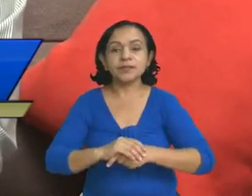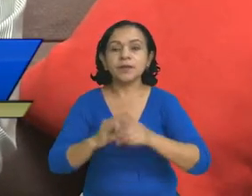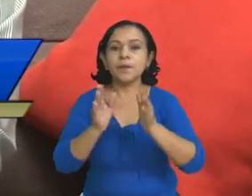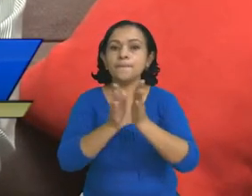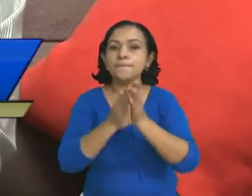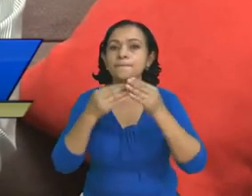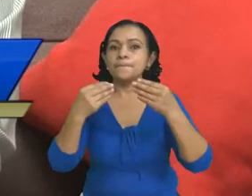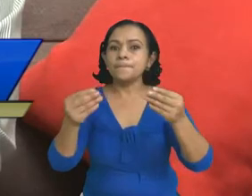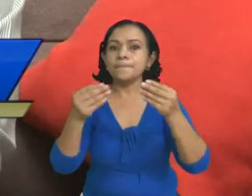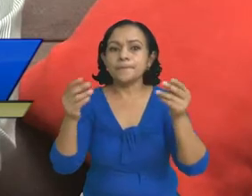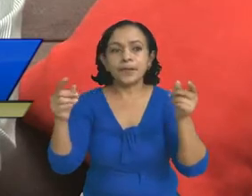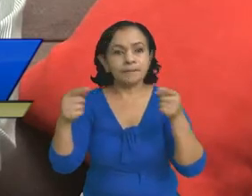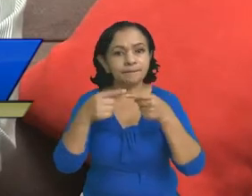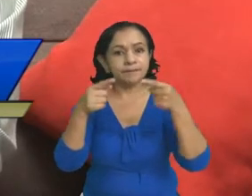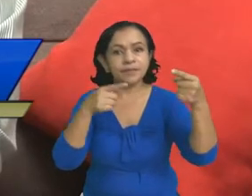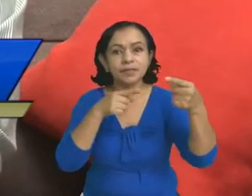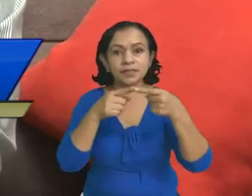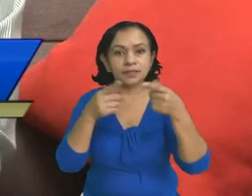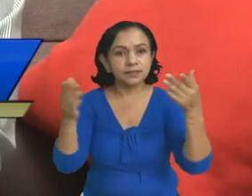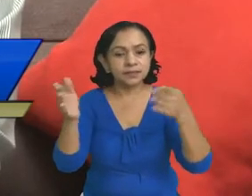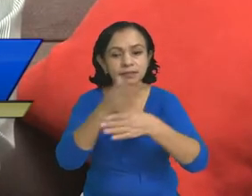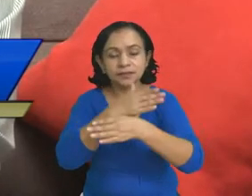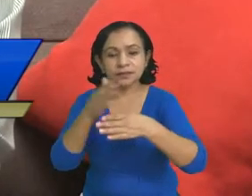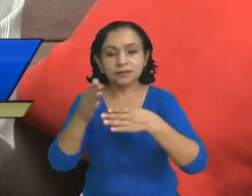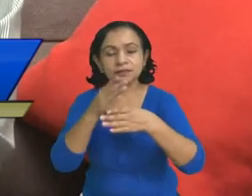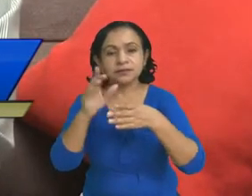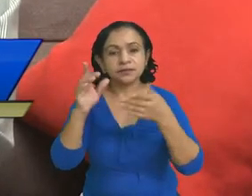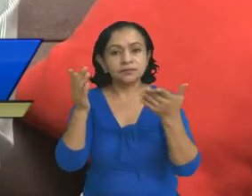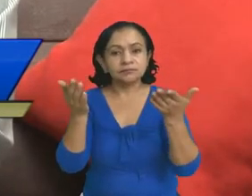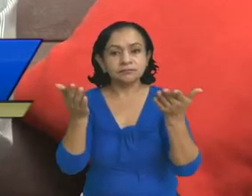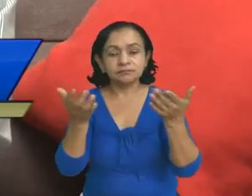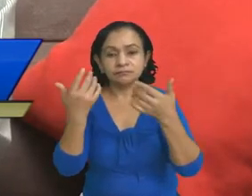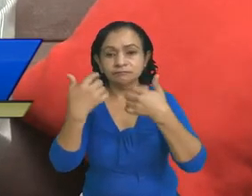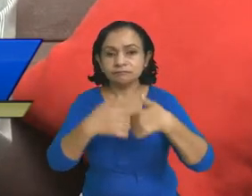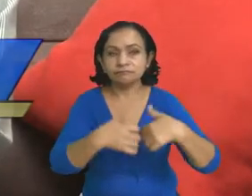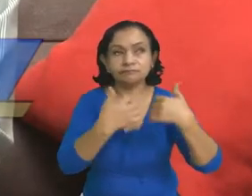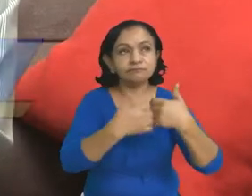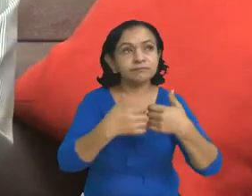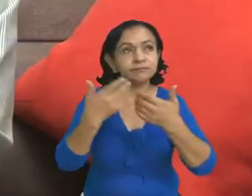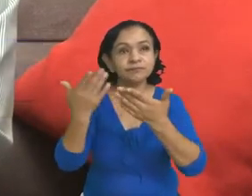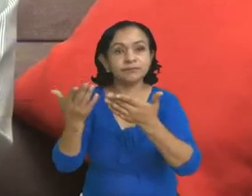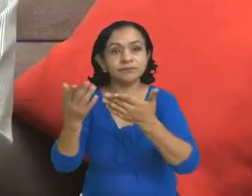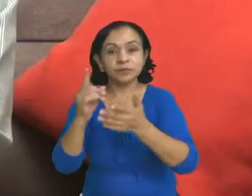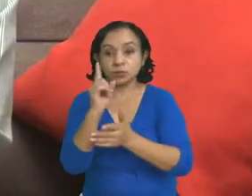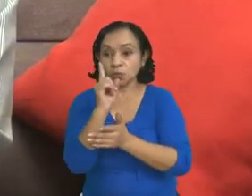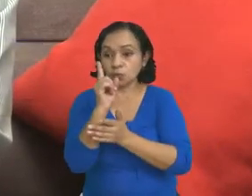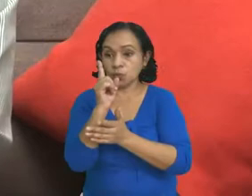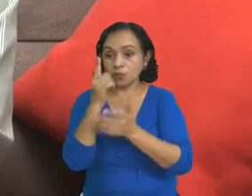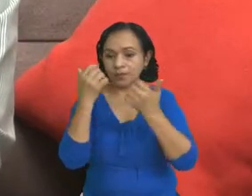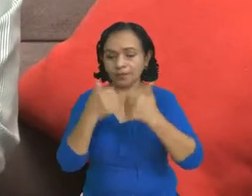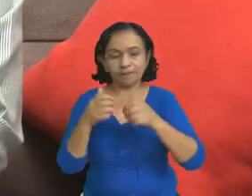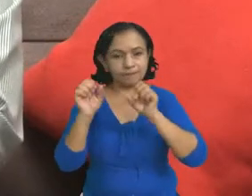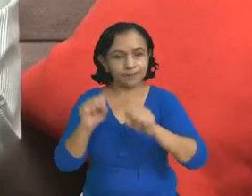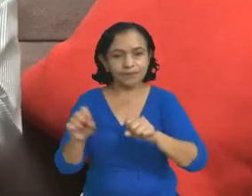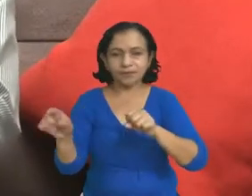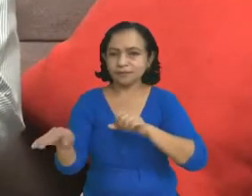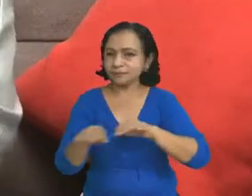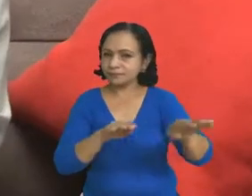documentos, diseños, logística, claro, contratar empresas, porque una sola empresa no da abasto, pues,